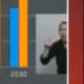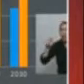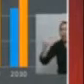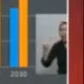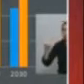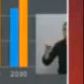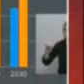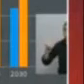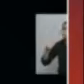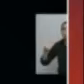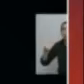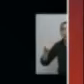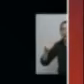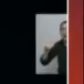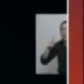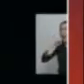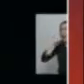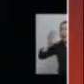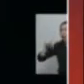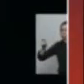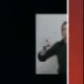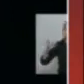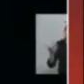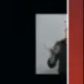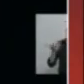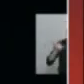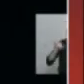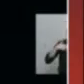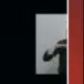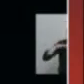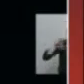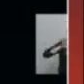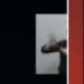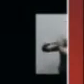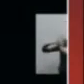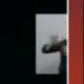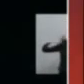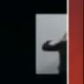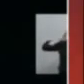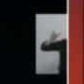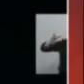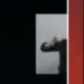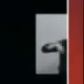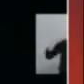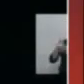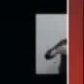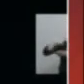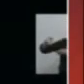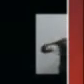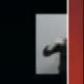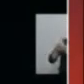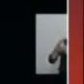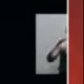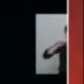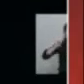principalmente este frente que se estaba y lumbre vislumbrando este acuerdo que todavía por lo